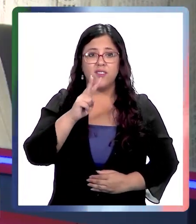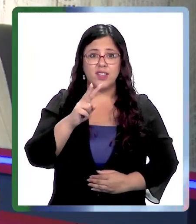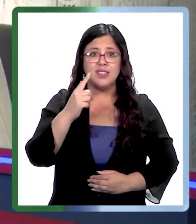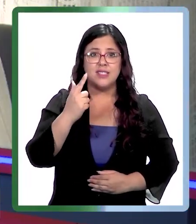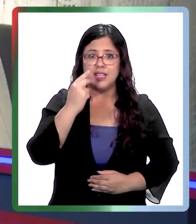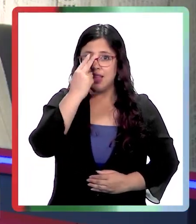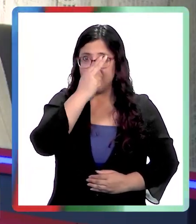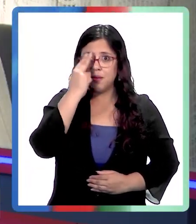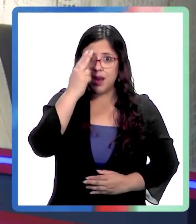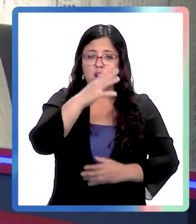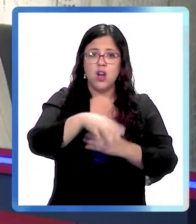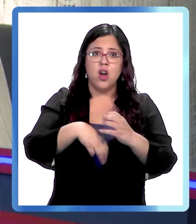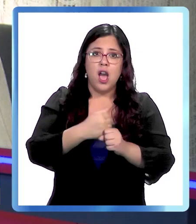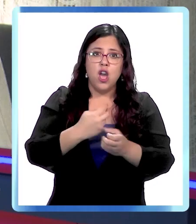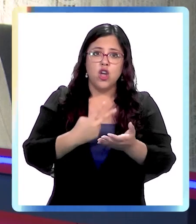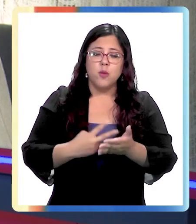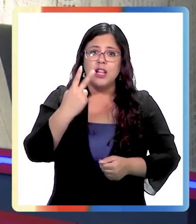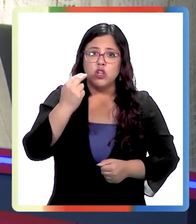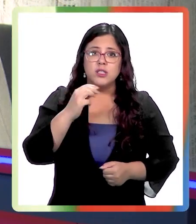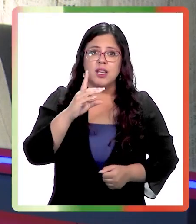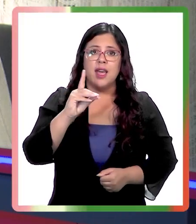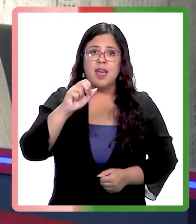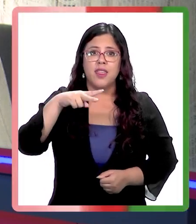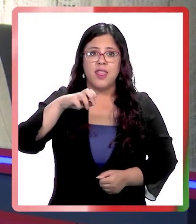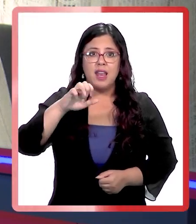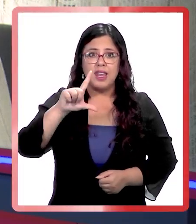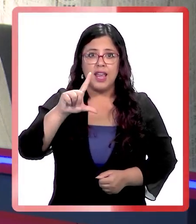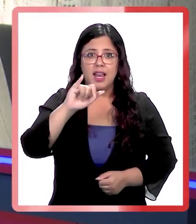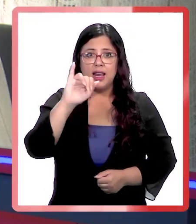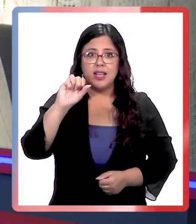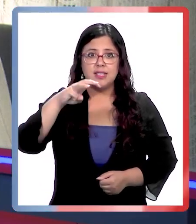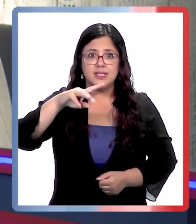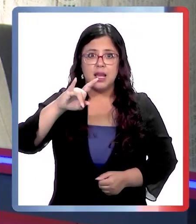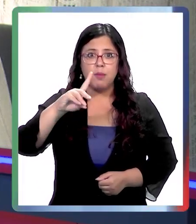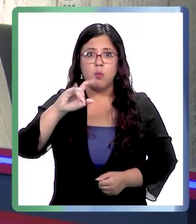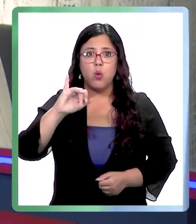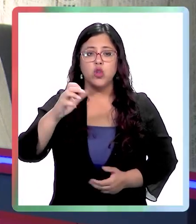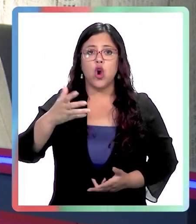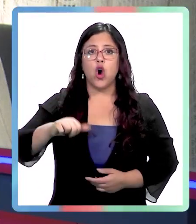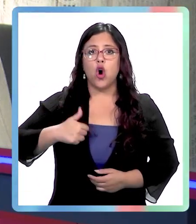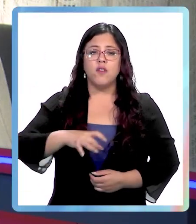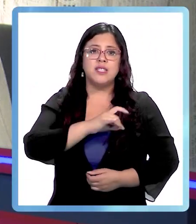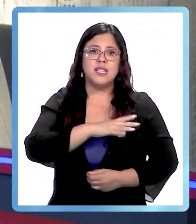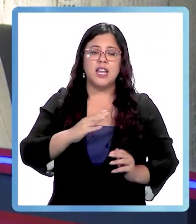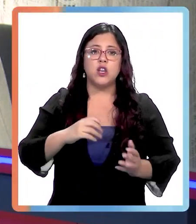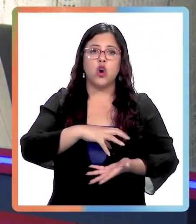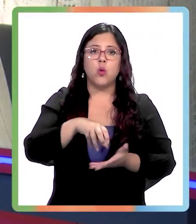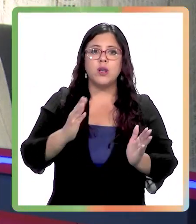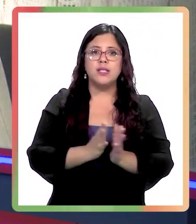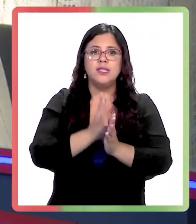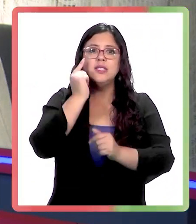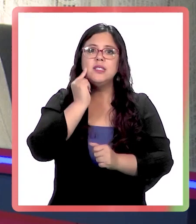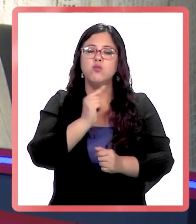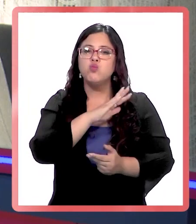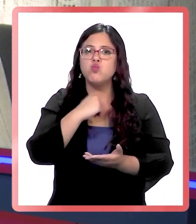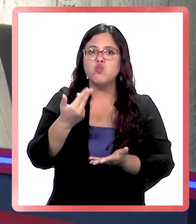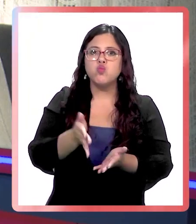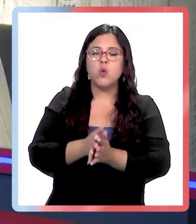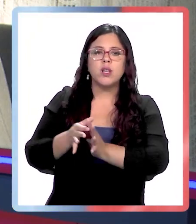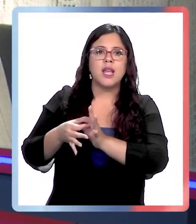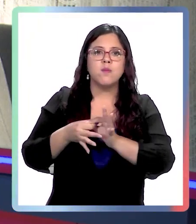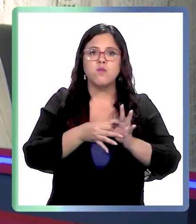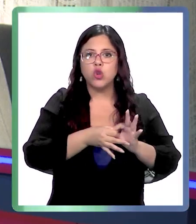Un 27 de marzo, el año 2012, Daniel Zamudio, un joven chileno de San Bernardo, falleció luego de